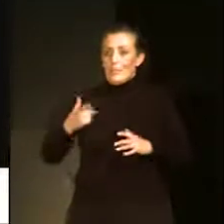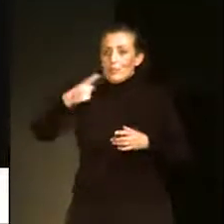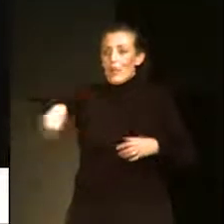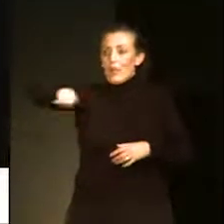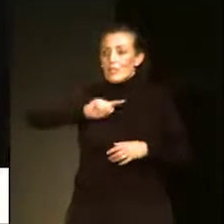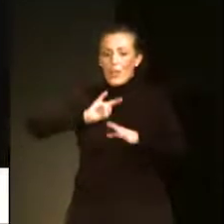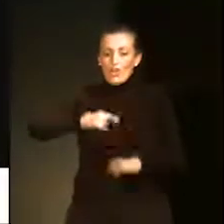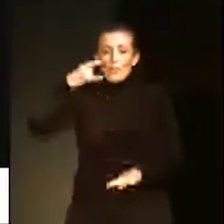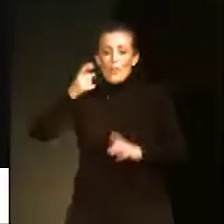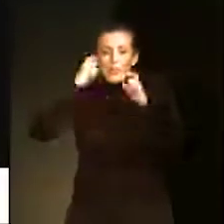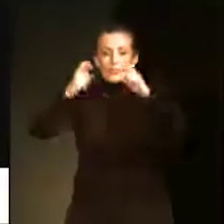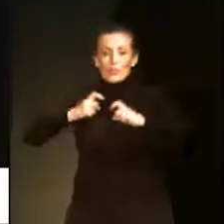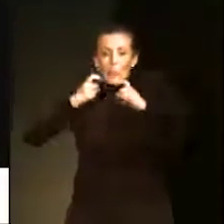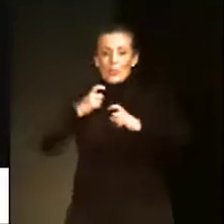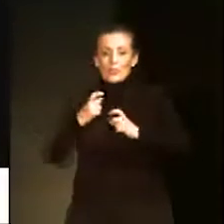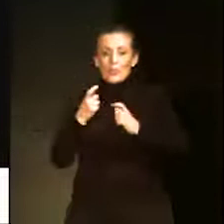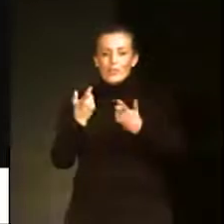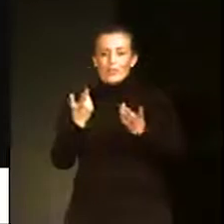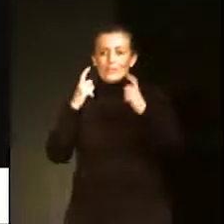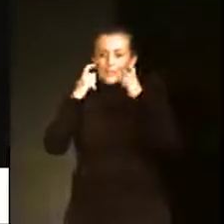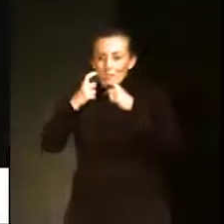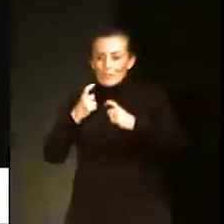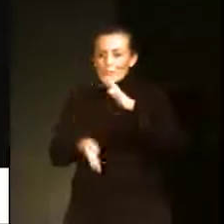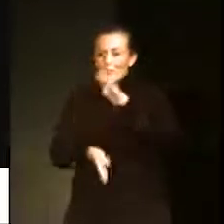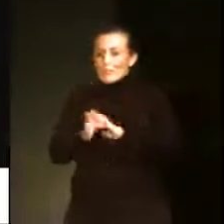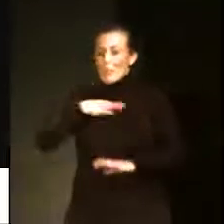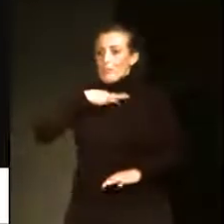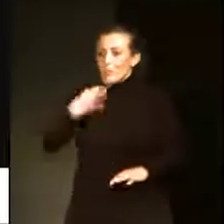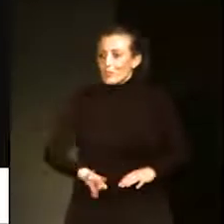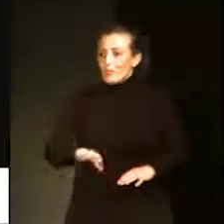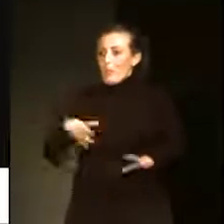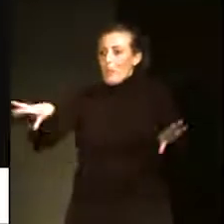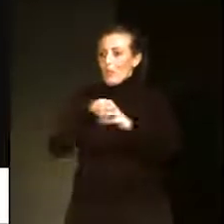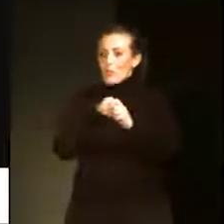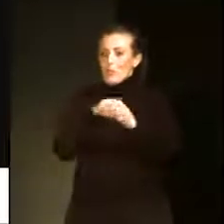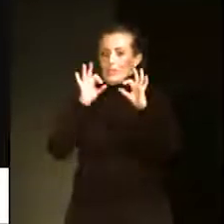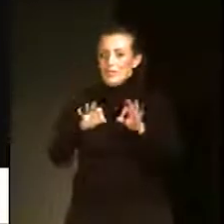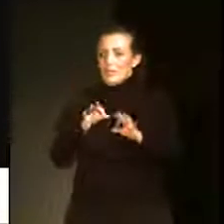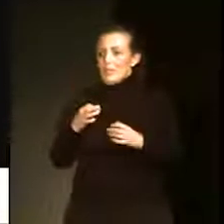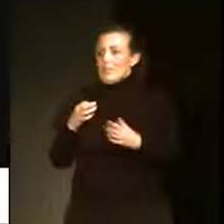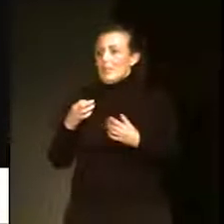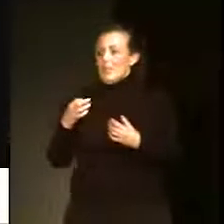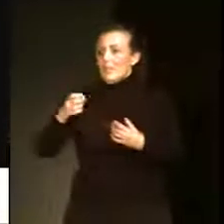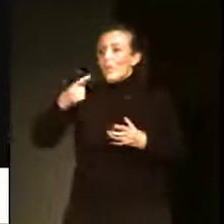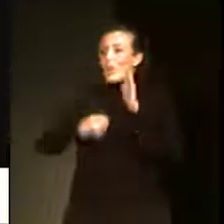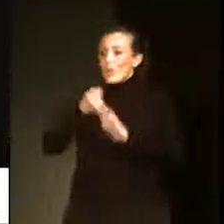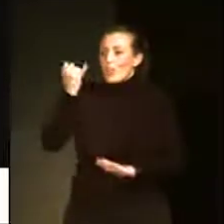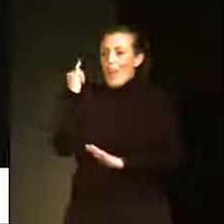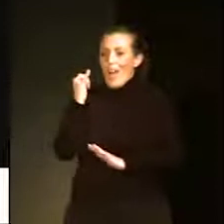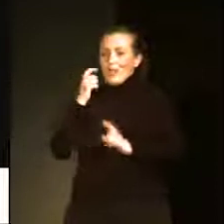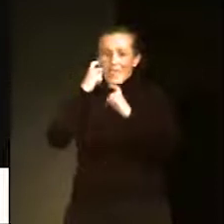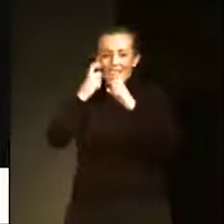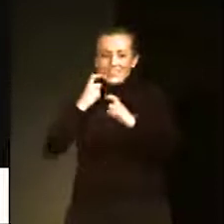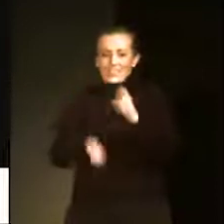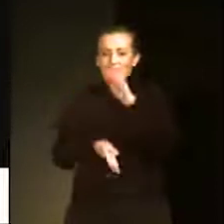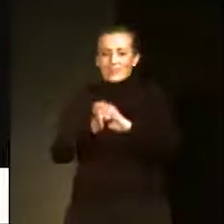ellas redoblen su esfuerzo, para que crean firmemente en que es posible y que, además, tienen todas y cada una de las condiciones para poderlo